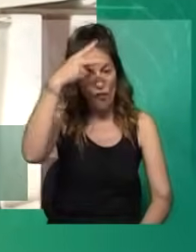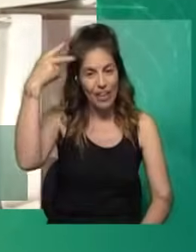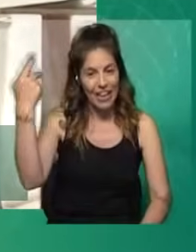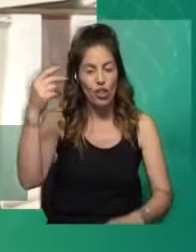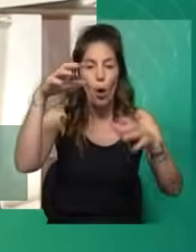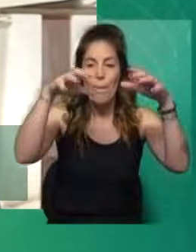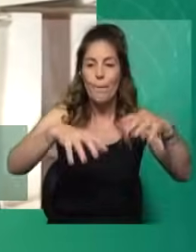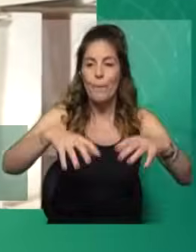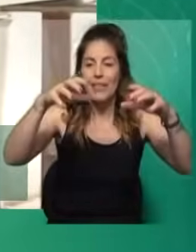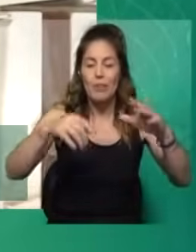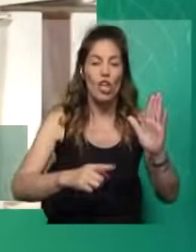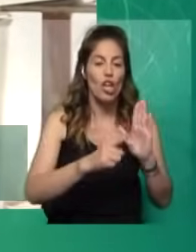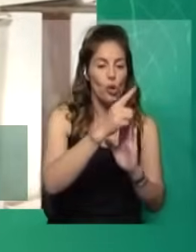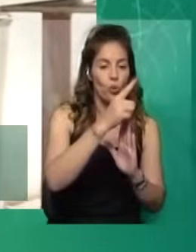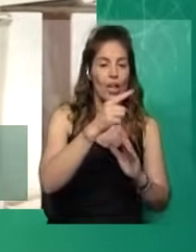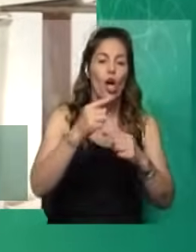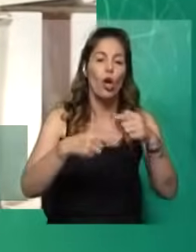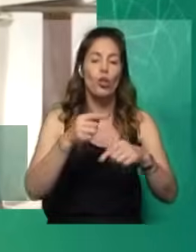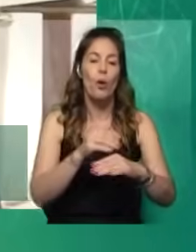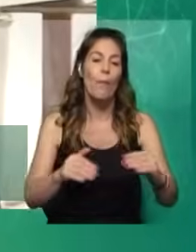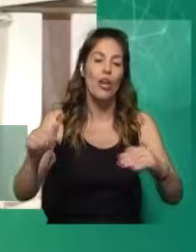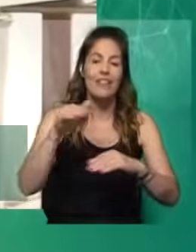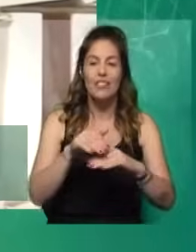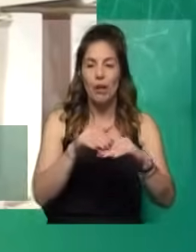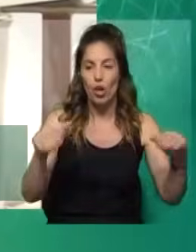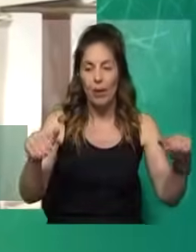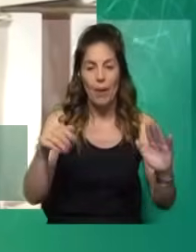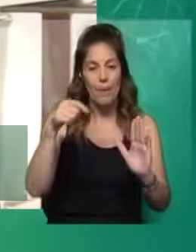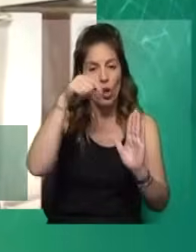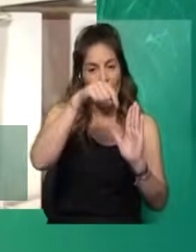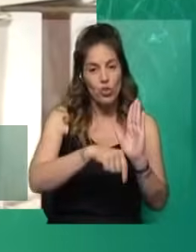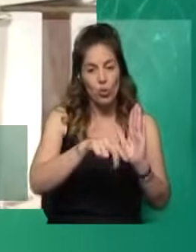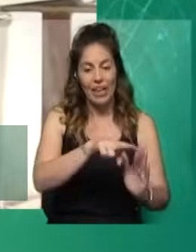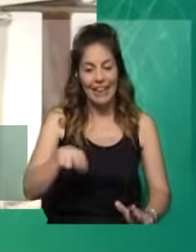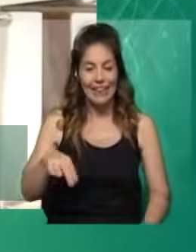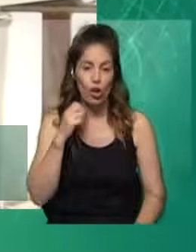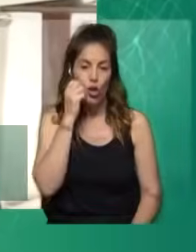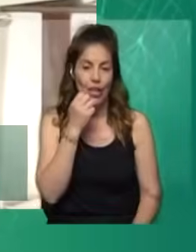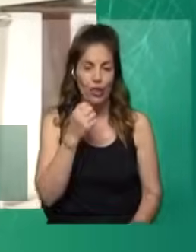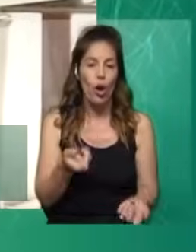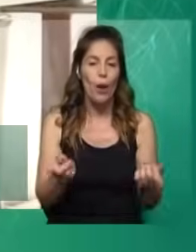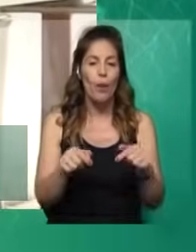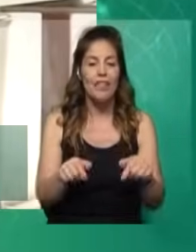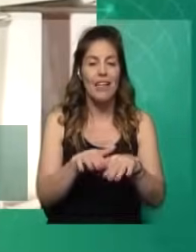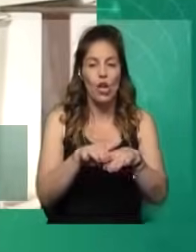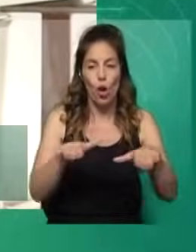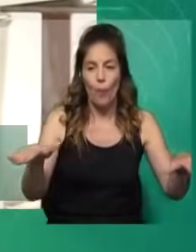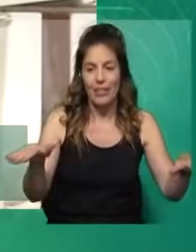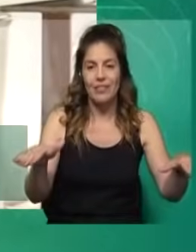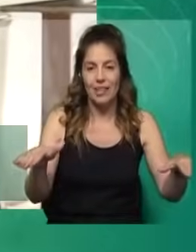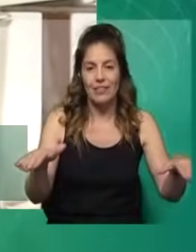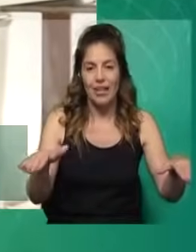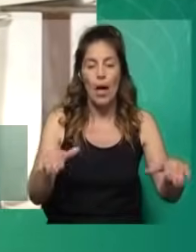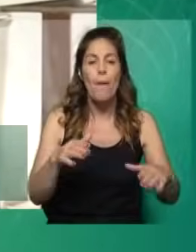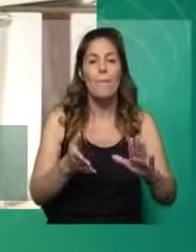precipitaciones en el norte continúen por encima de lo normal pero al sur de Río negro comiencen a normalizarse con evento de precipitaciones Tal vez un poco más